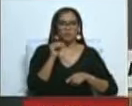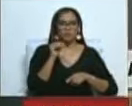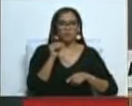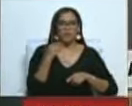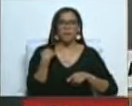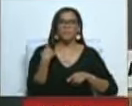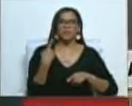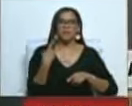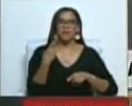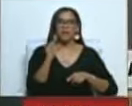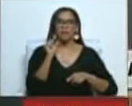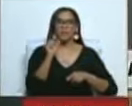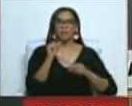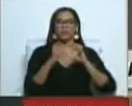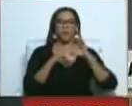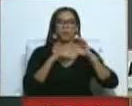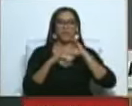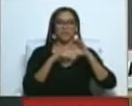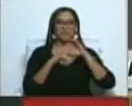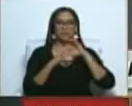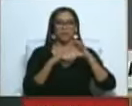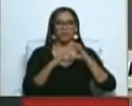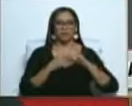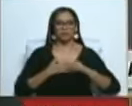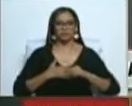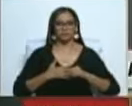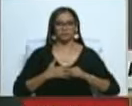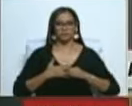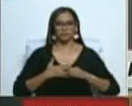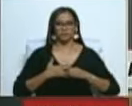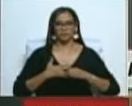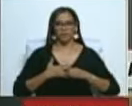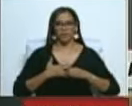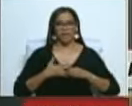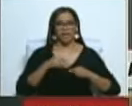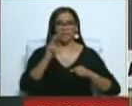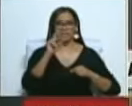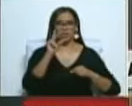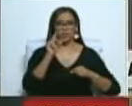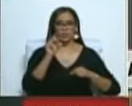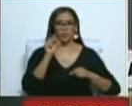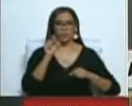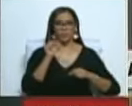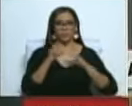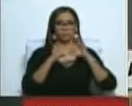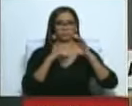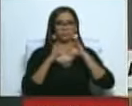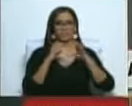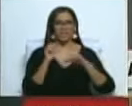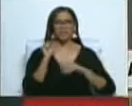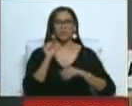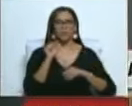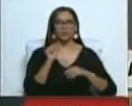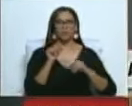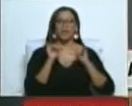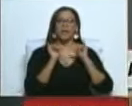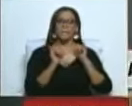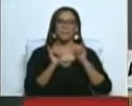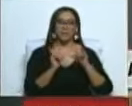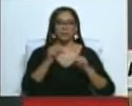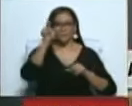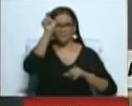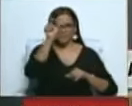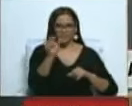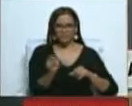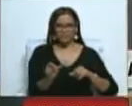Primer momento comunicacional. El segundo momento comunicacional es el momento en que ese mismo Homo sapiens,